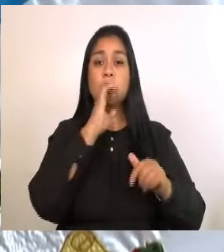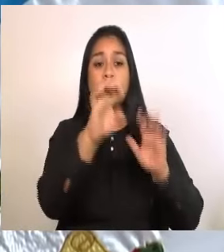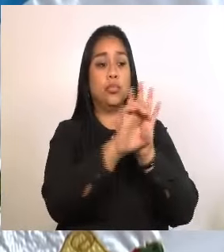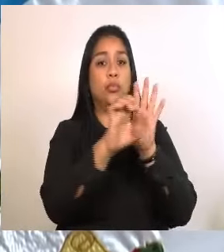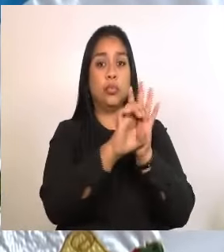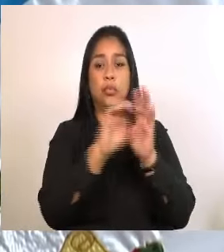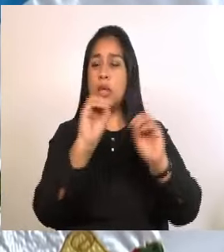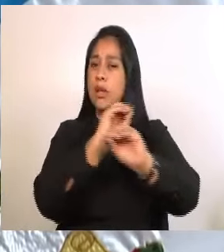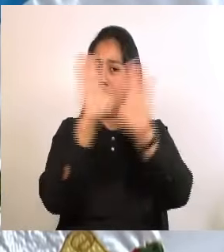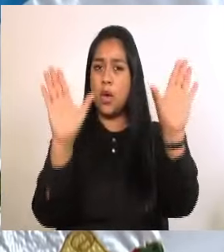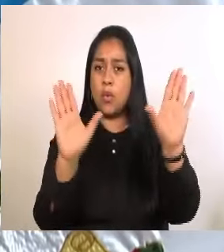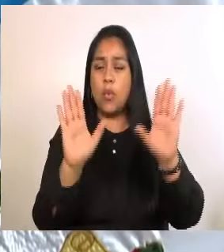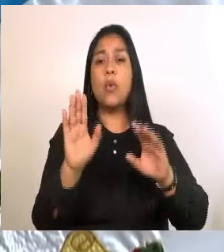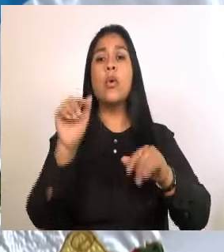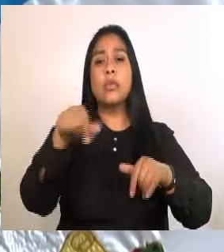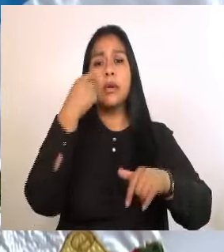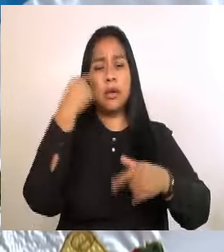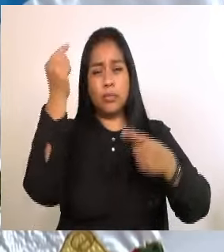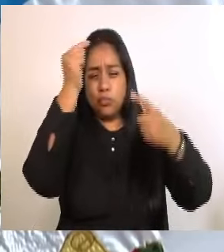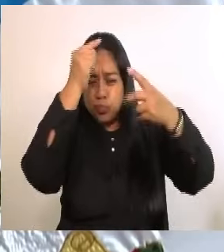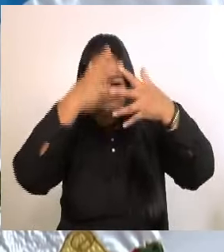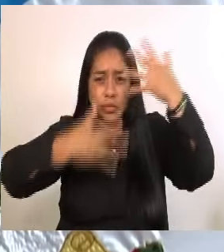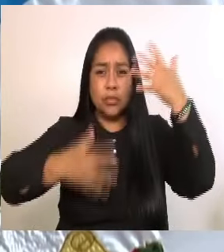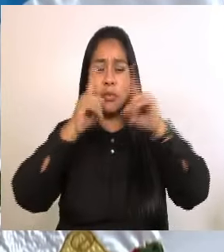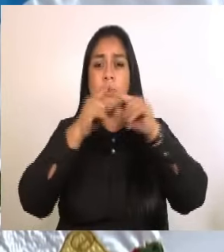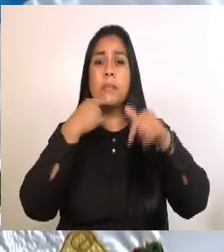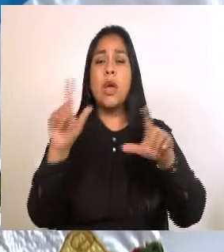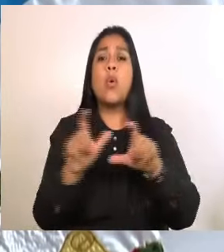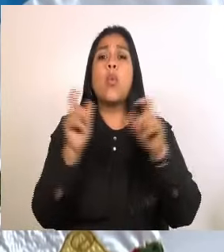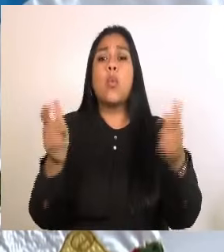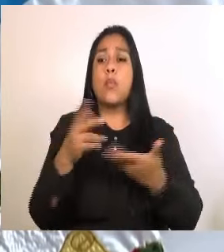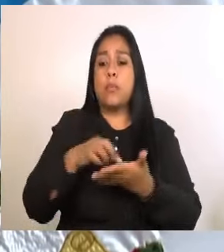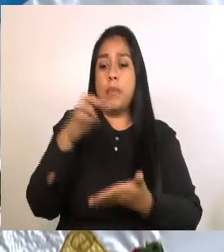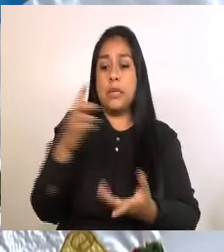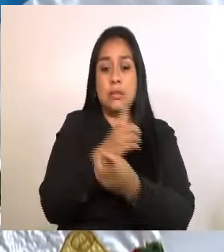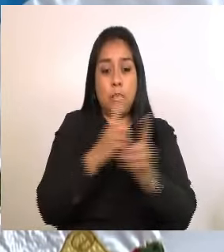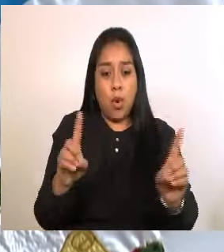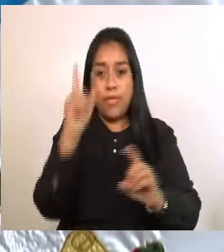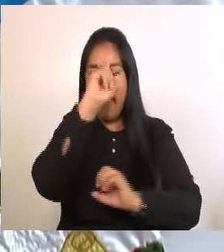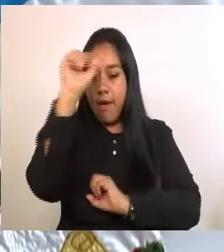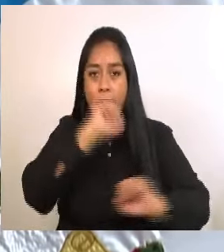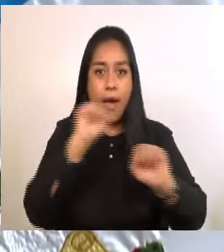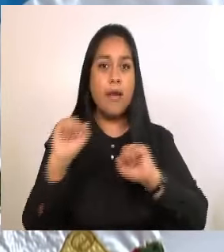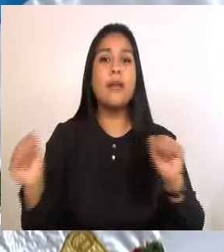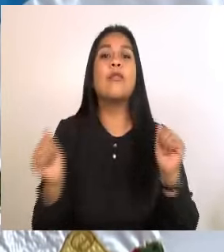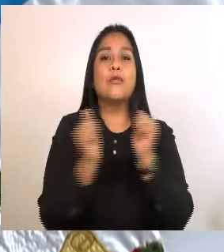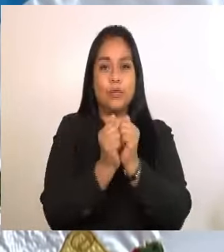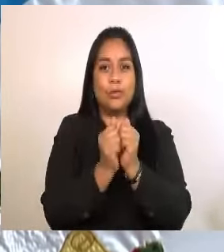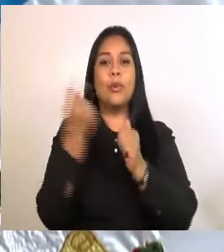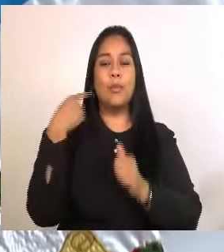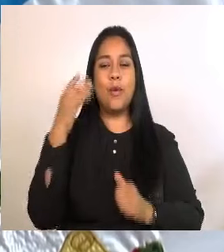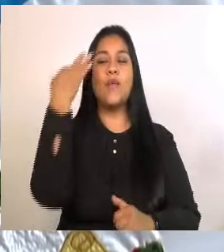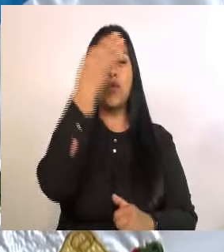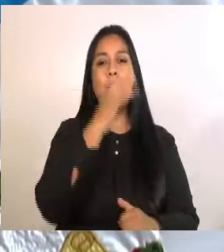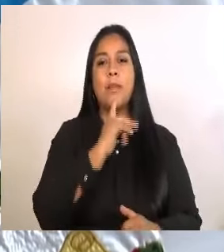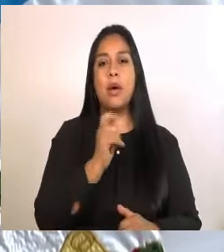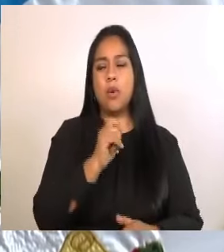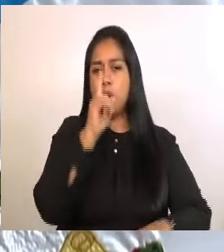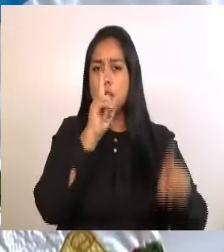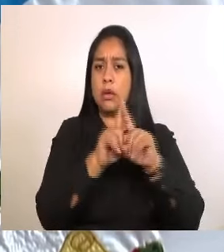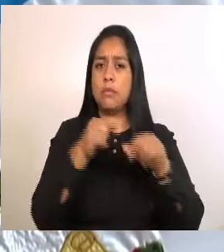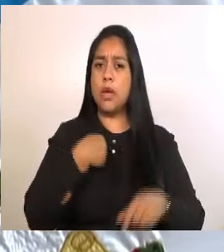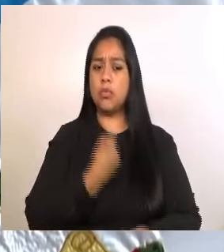claro de todo como los países democráticos trabajan juntos para un futuro mejor, no solamente